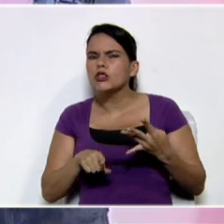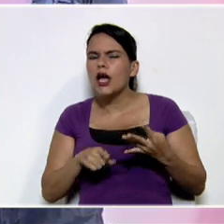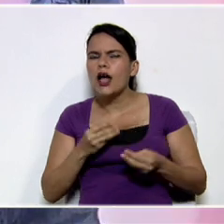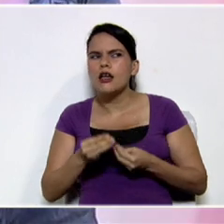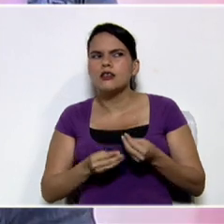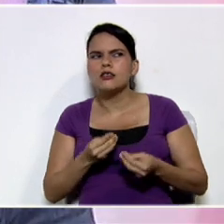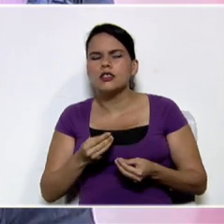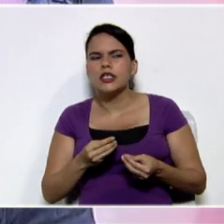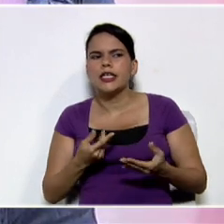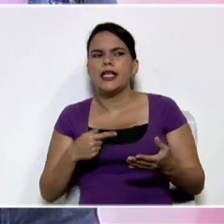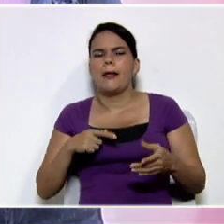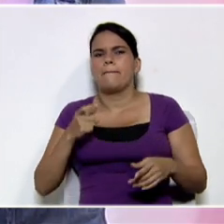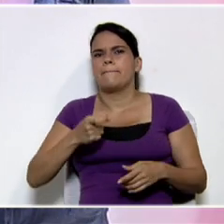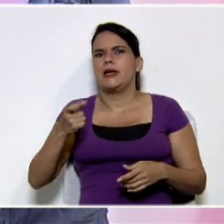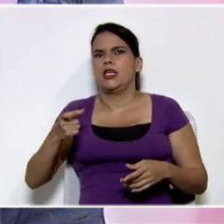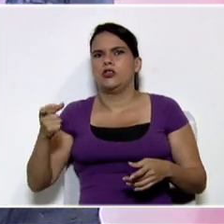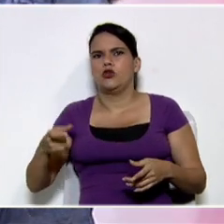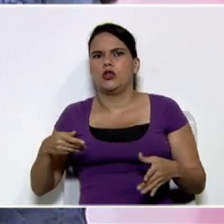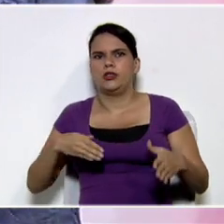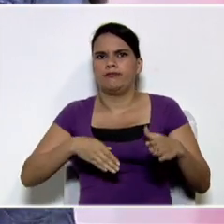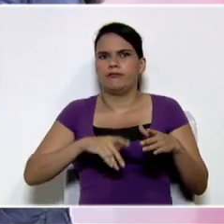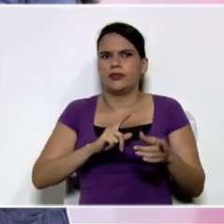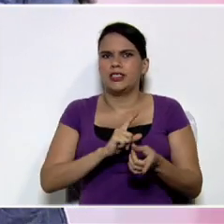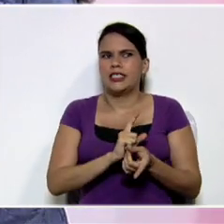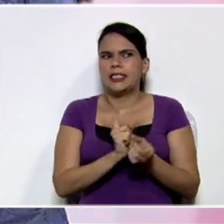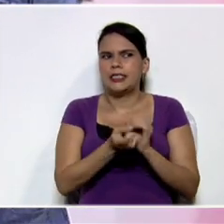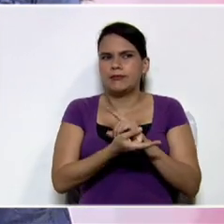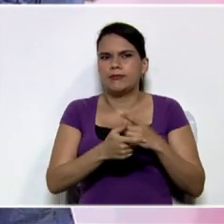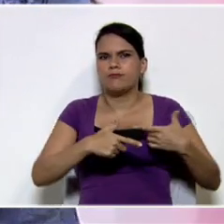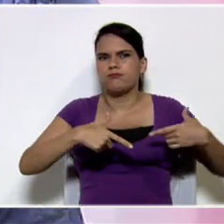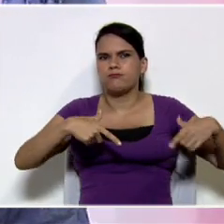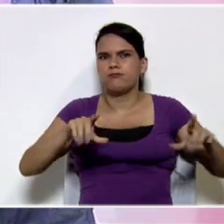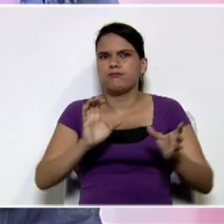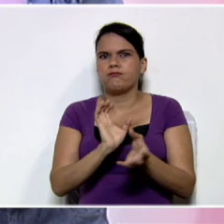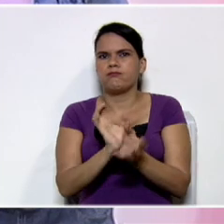las diferentes formas de poblar los espacios geográficos.